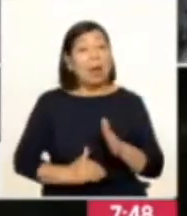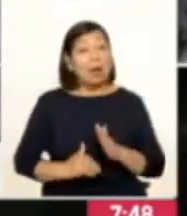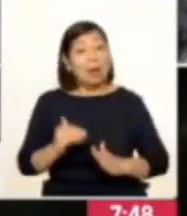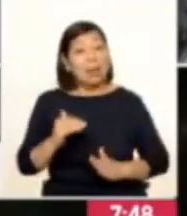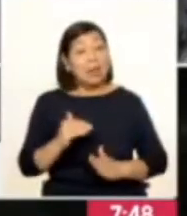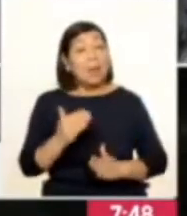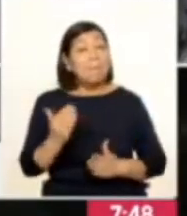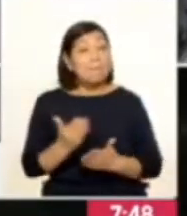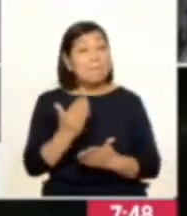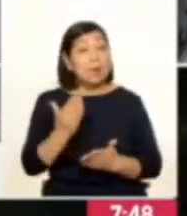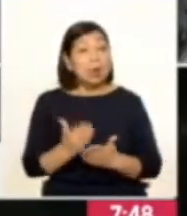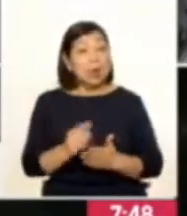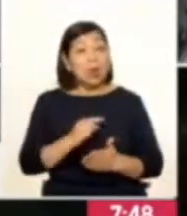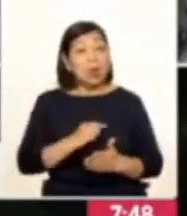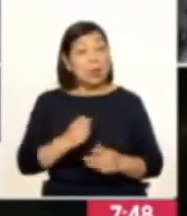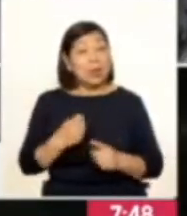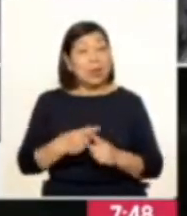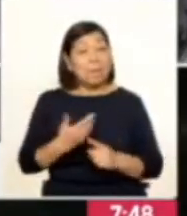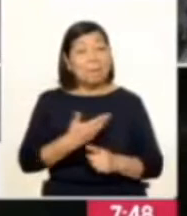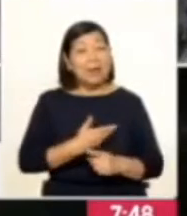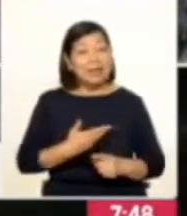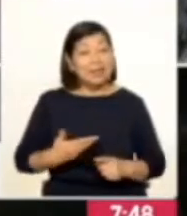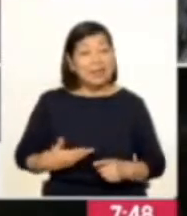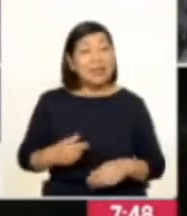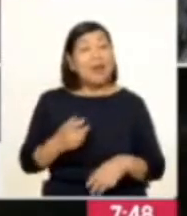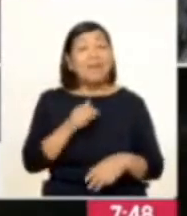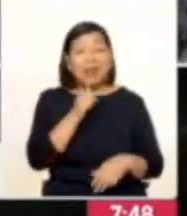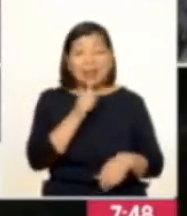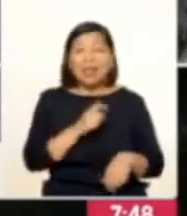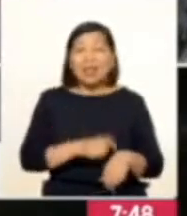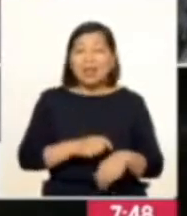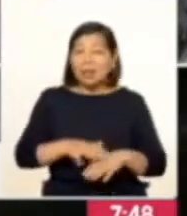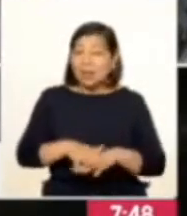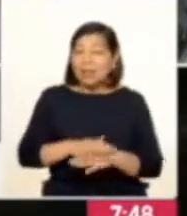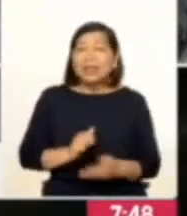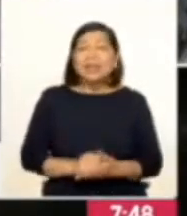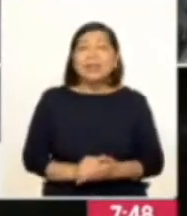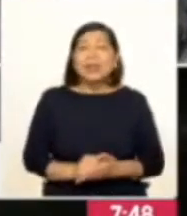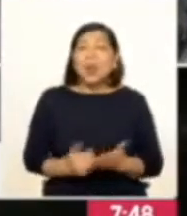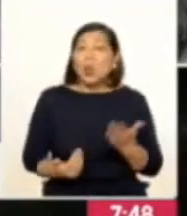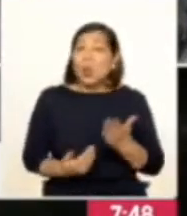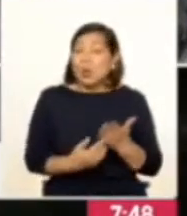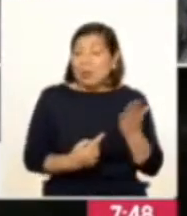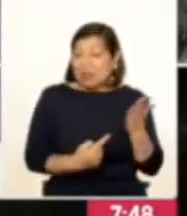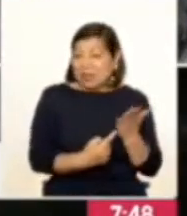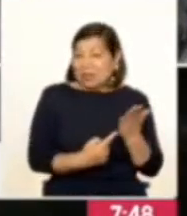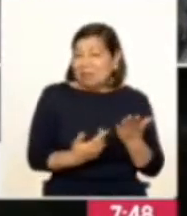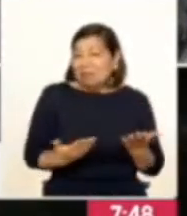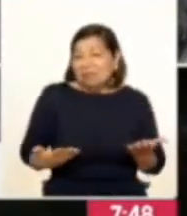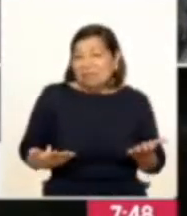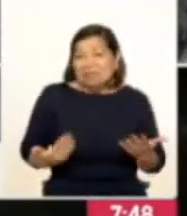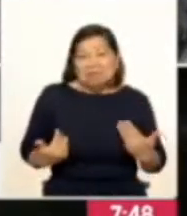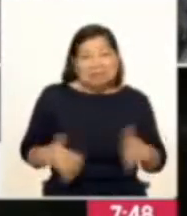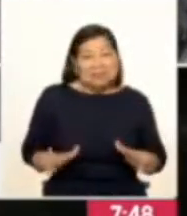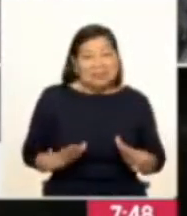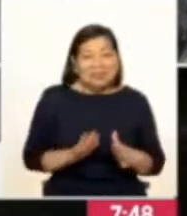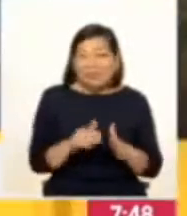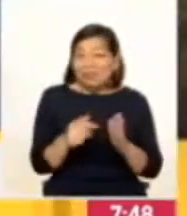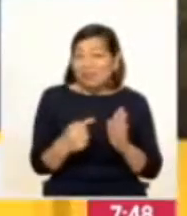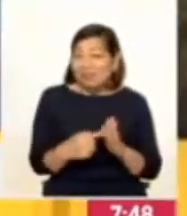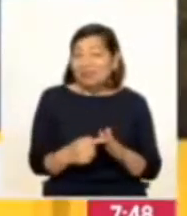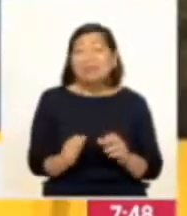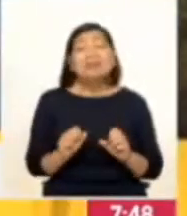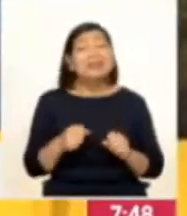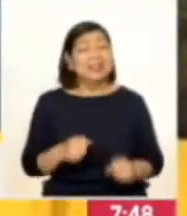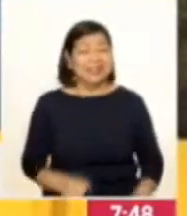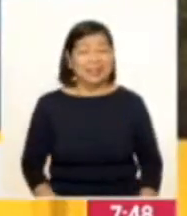de corrupción que ha tenido el gobierno del expresidente Castillo o sea es cuestión de tiempo nada más Sí hoy con las nuevas tecnologías pues ya no ya queda huellas de todo Imagine